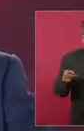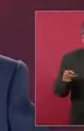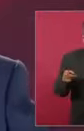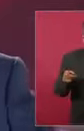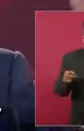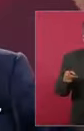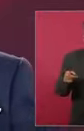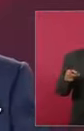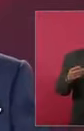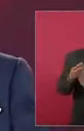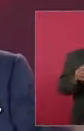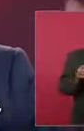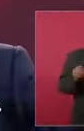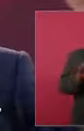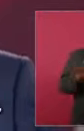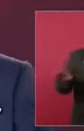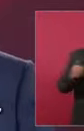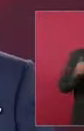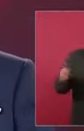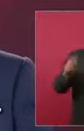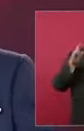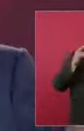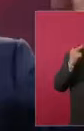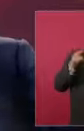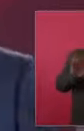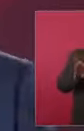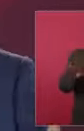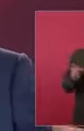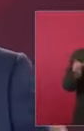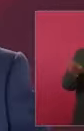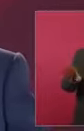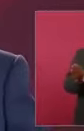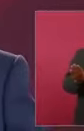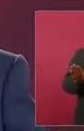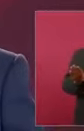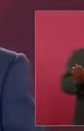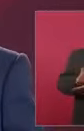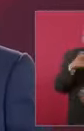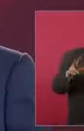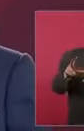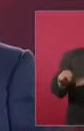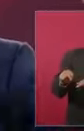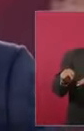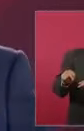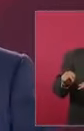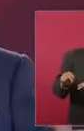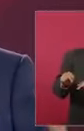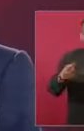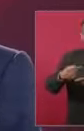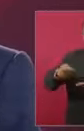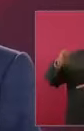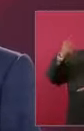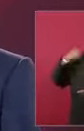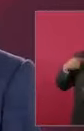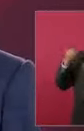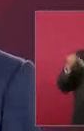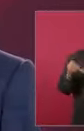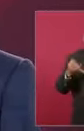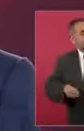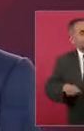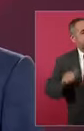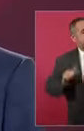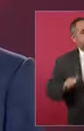el clasismo, el racismo, la discriminación, no permitir la corrupción, que no regresen los